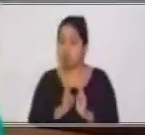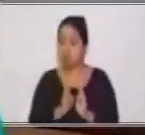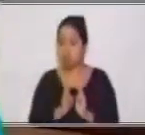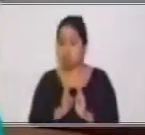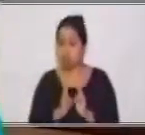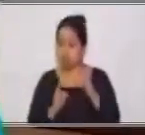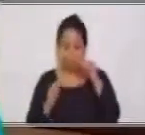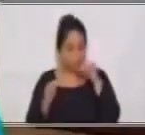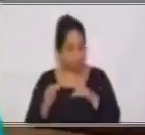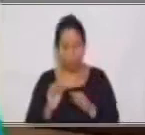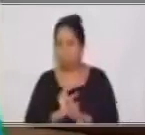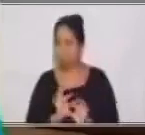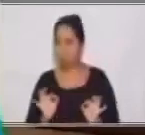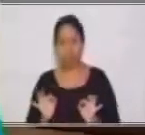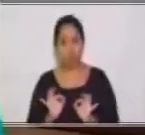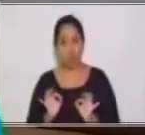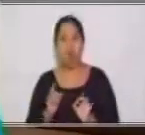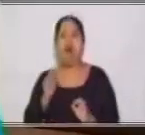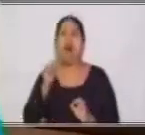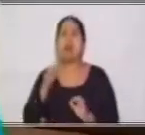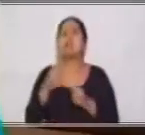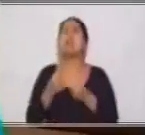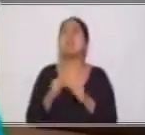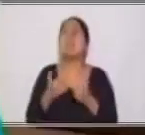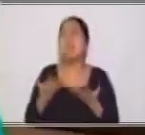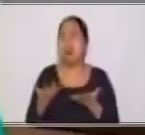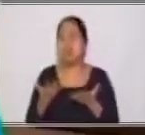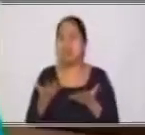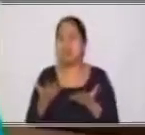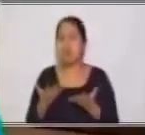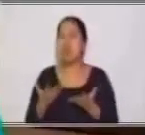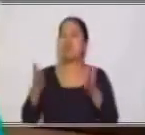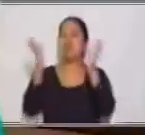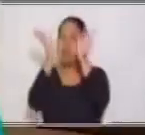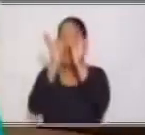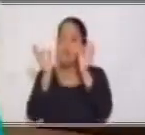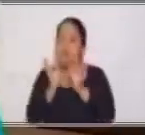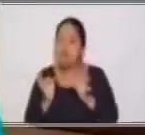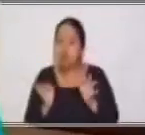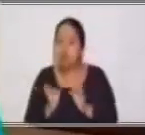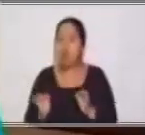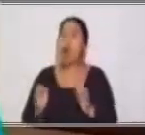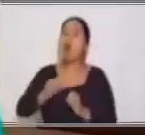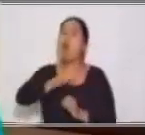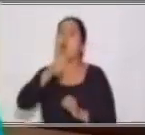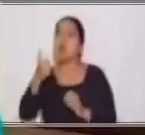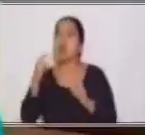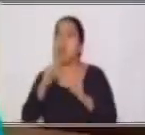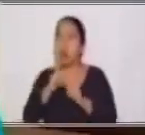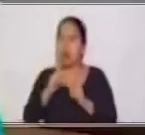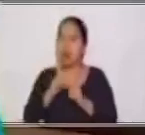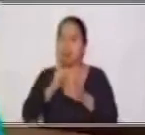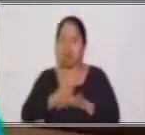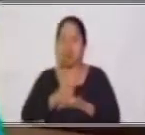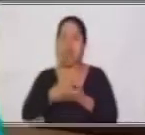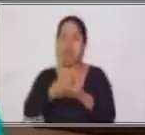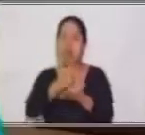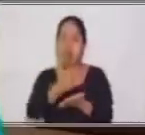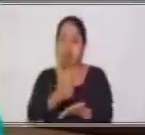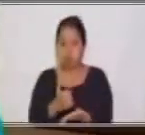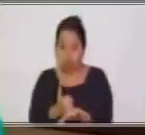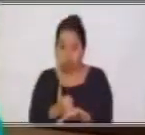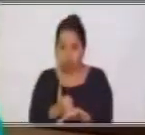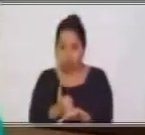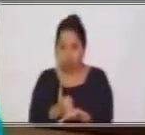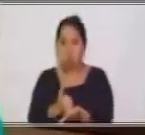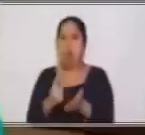de acortamiento lo que se hace es formar otra palabra que me ayude a representar el nombre largo